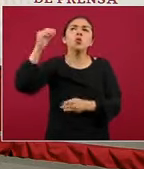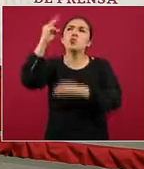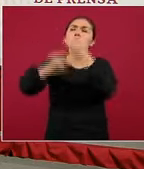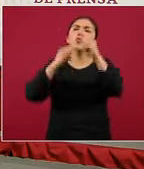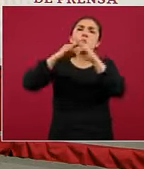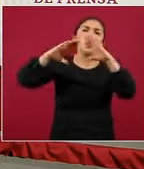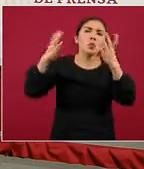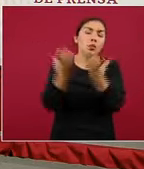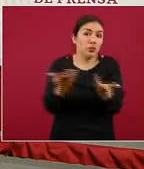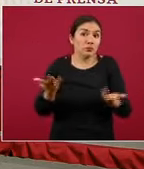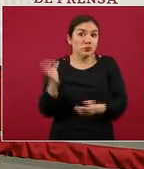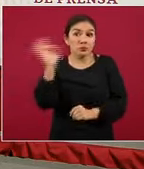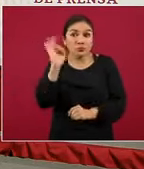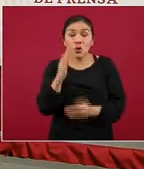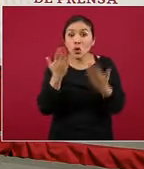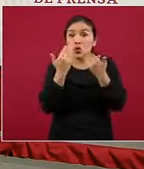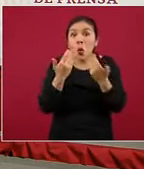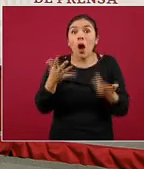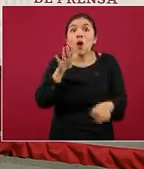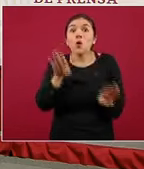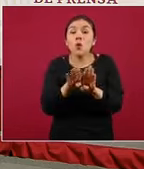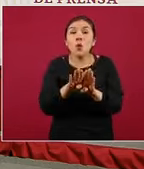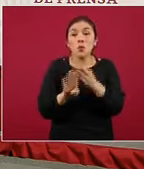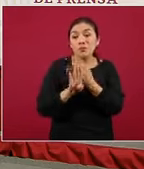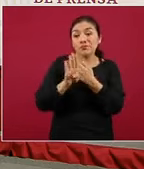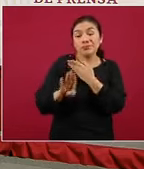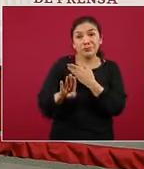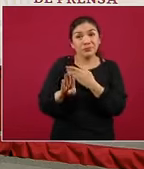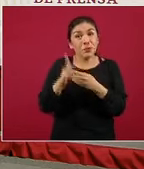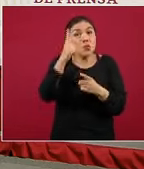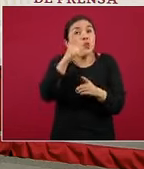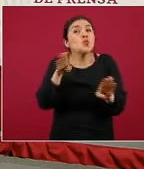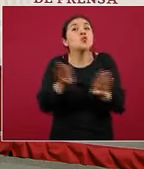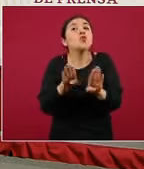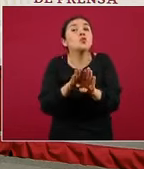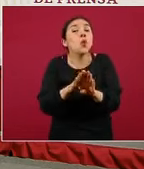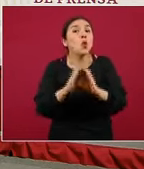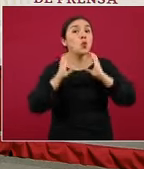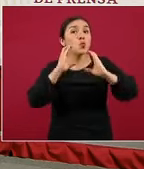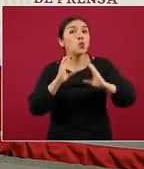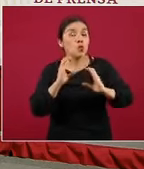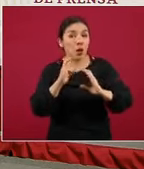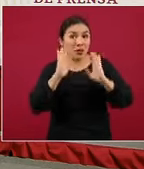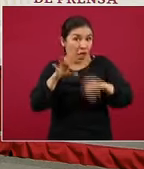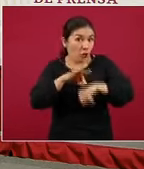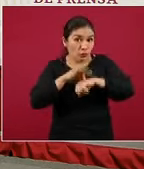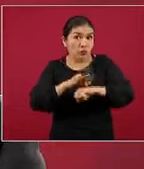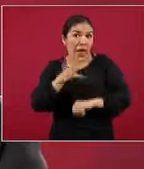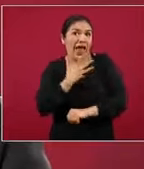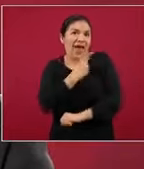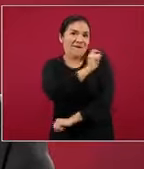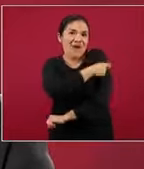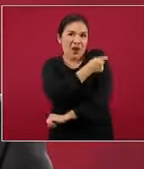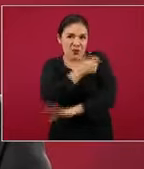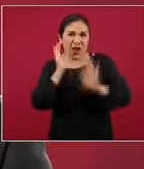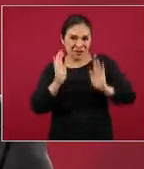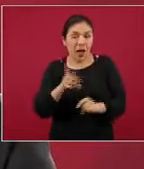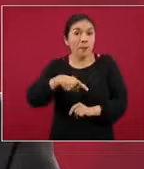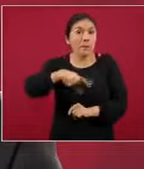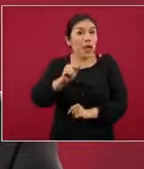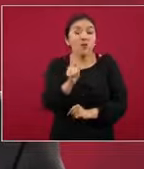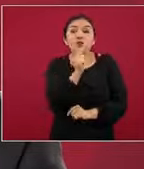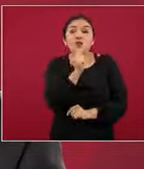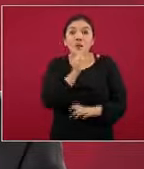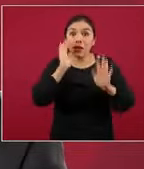mundo. Mientras no exista un mecanismo de prevención específica, que ya es una realidad, es la vacuna, pero en tanto